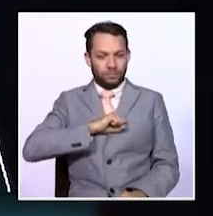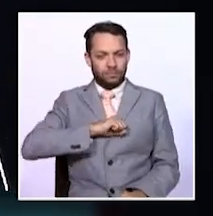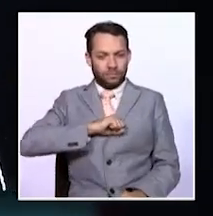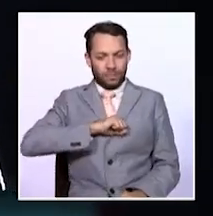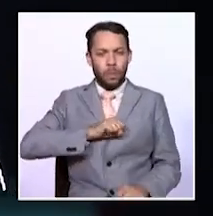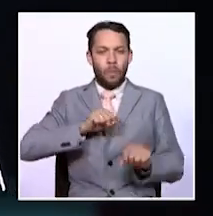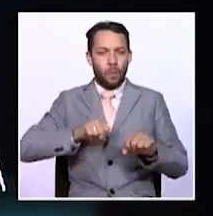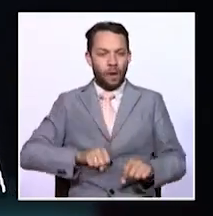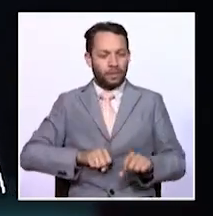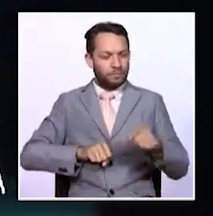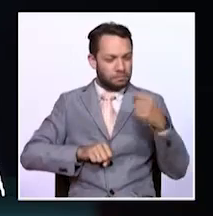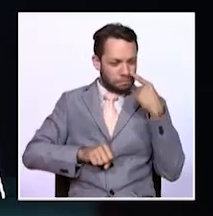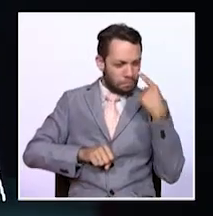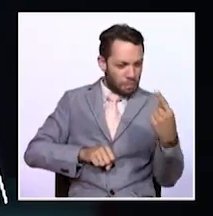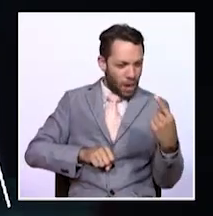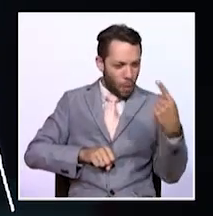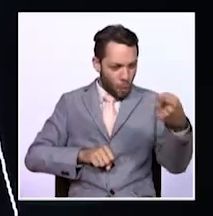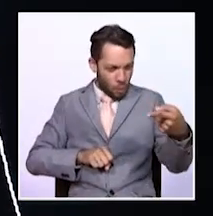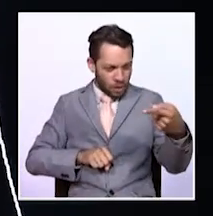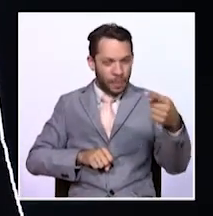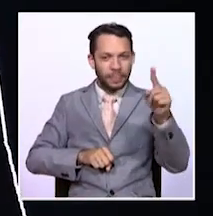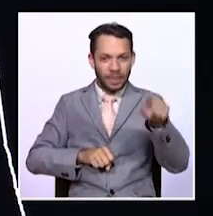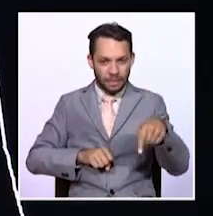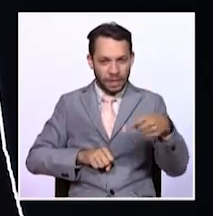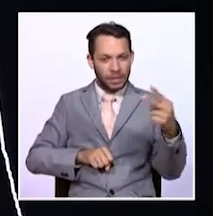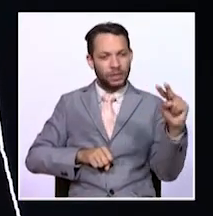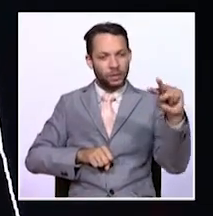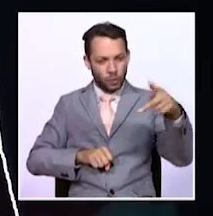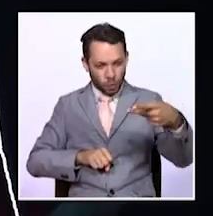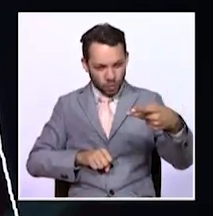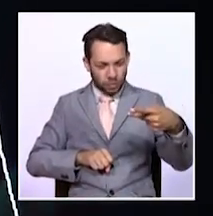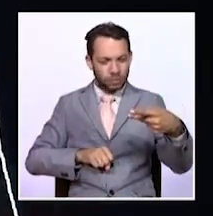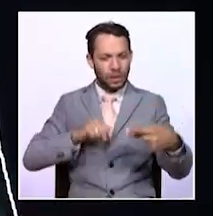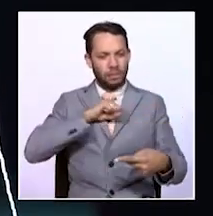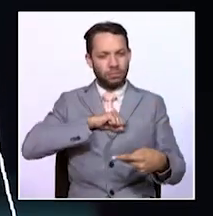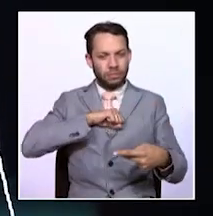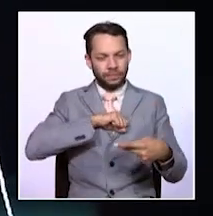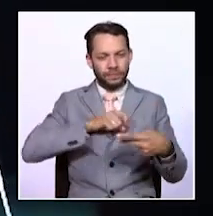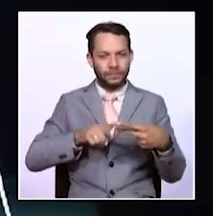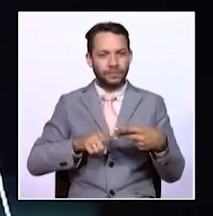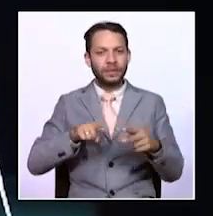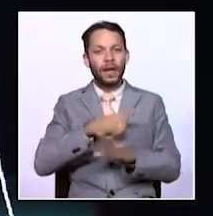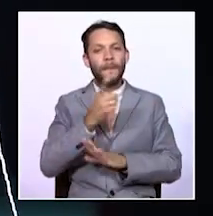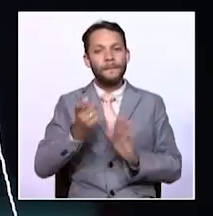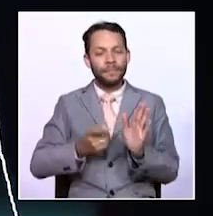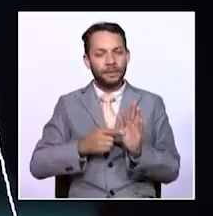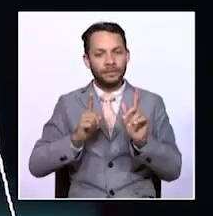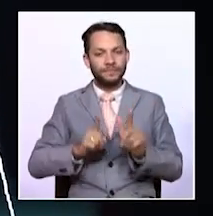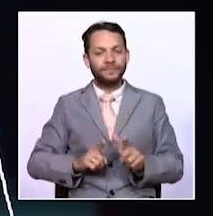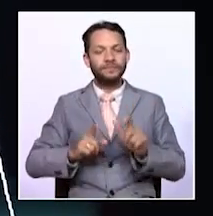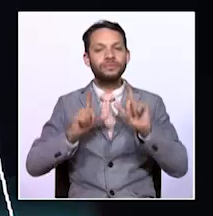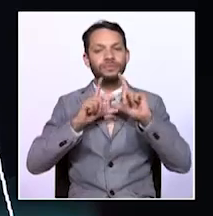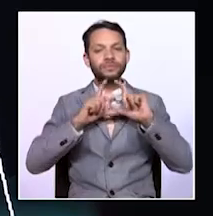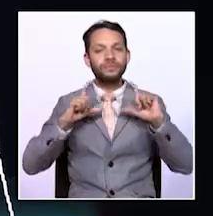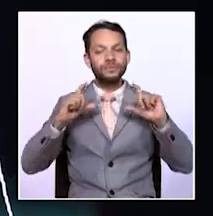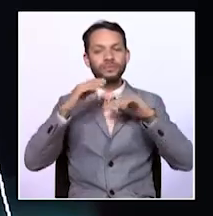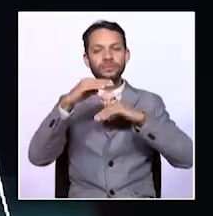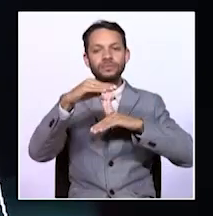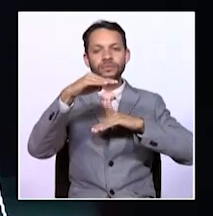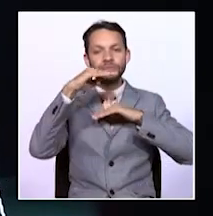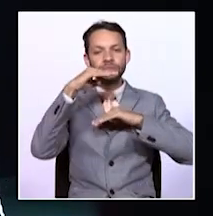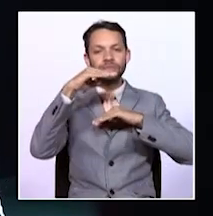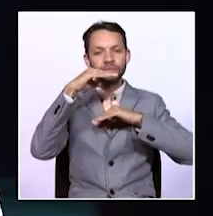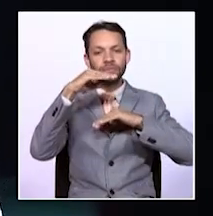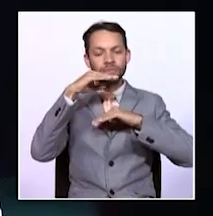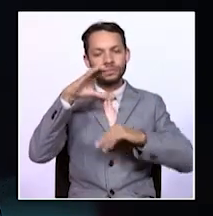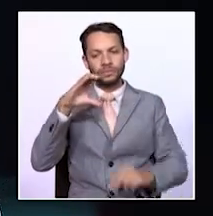otra. ¿Sí? Analizamos muy bien los vasos del cuello, tanto las carótidas,